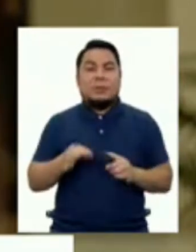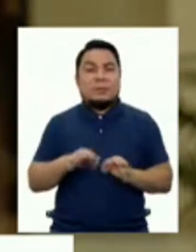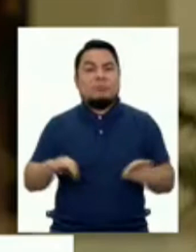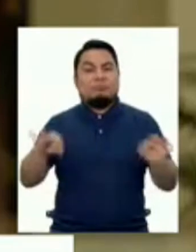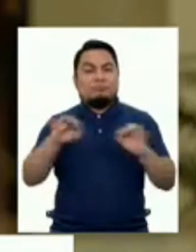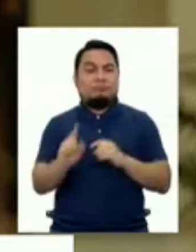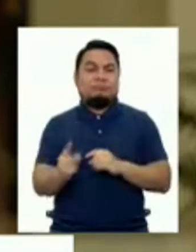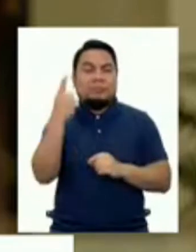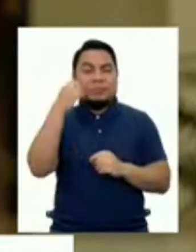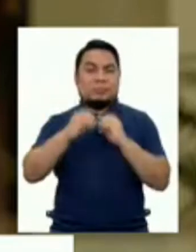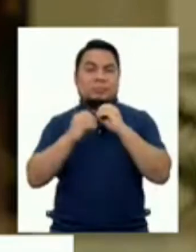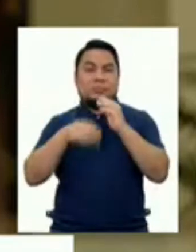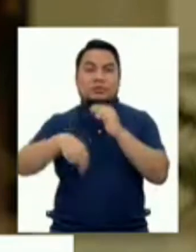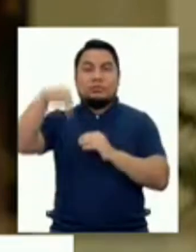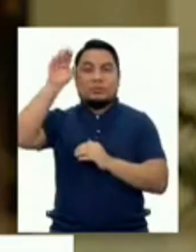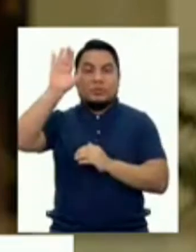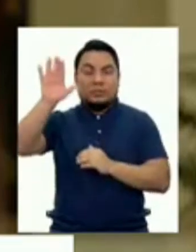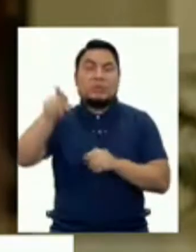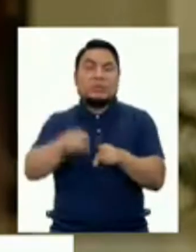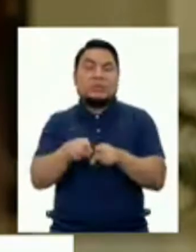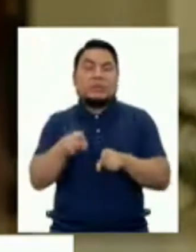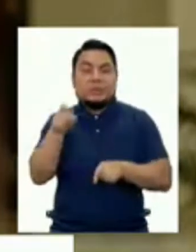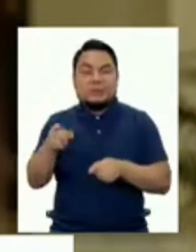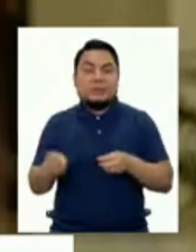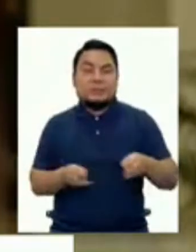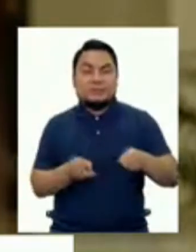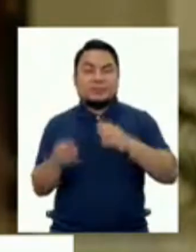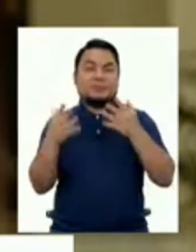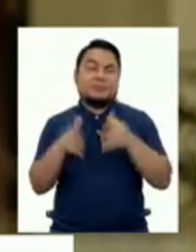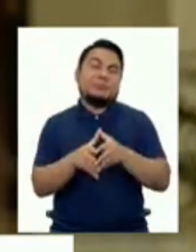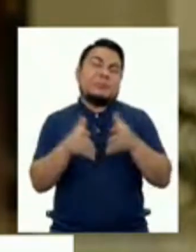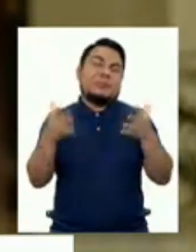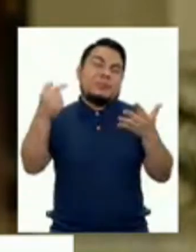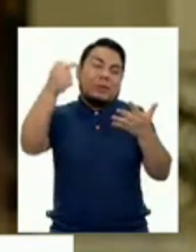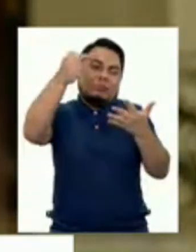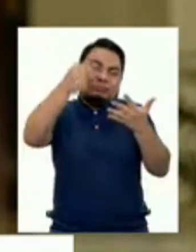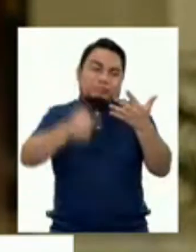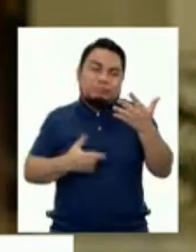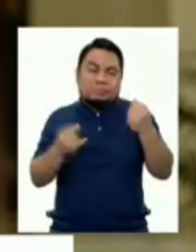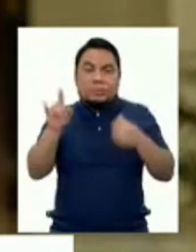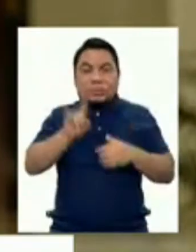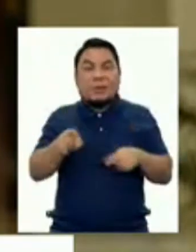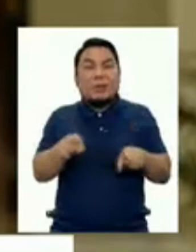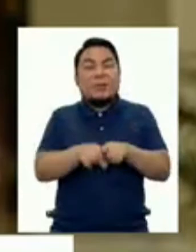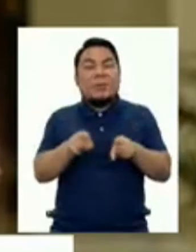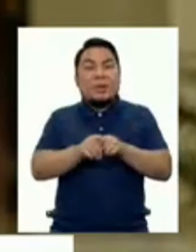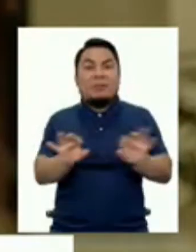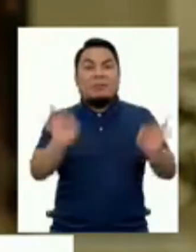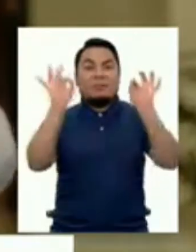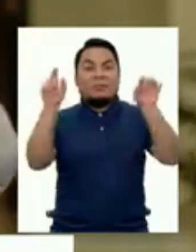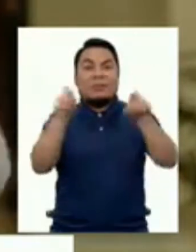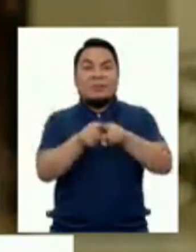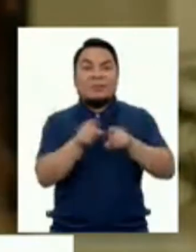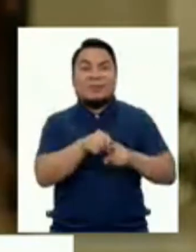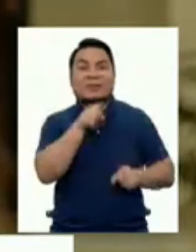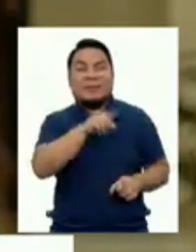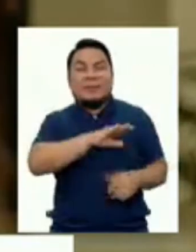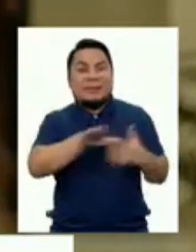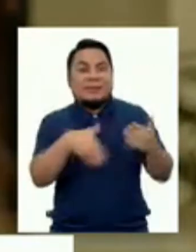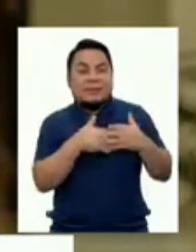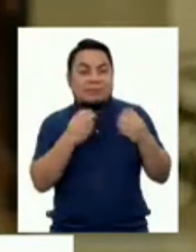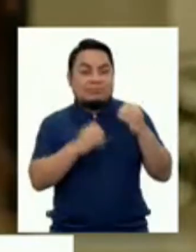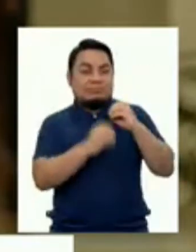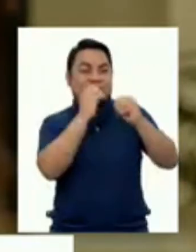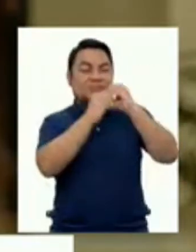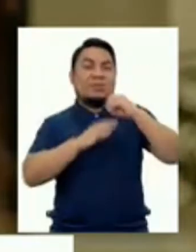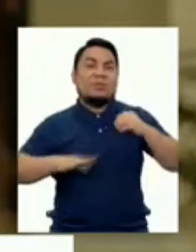la reconstrucción del norte sean a través de este mecanismo que es muy ágil, que se usó de manera exitosa para